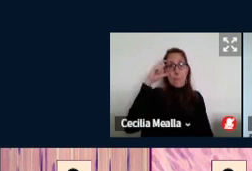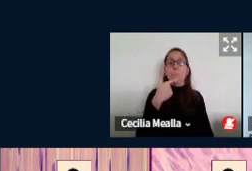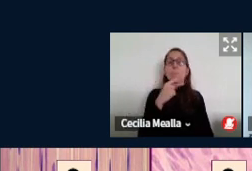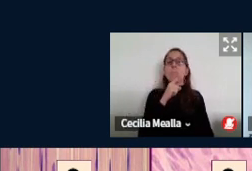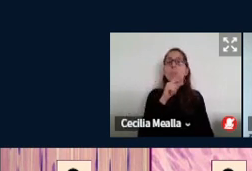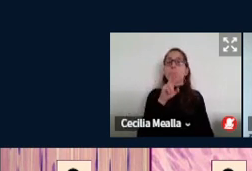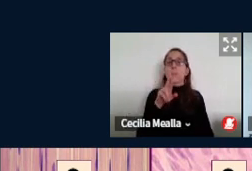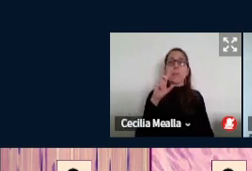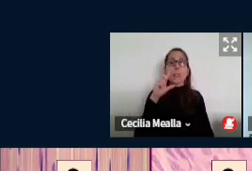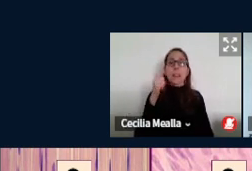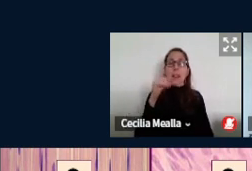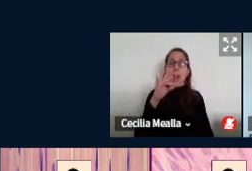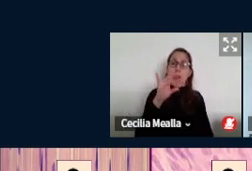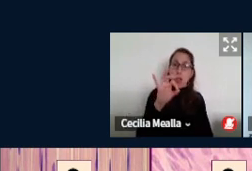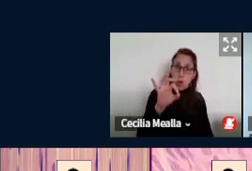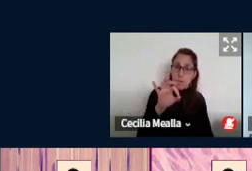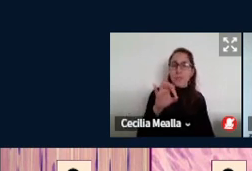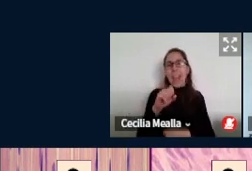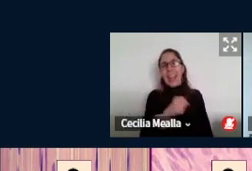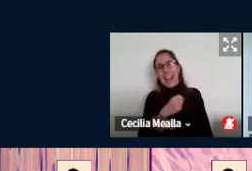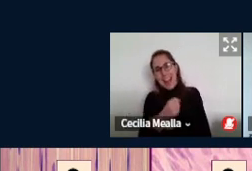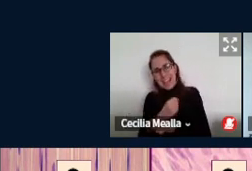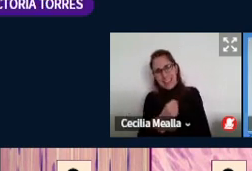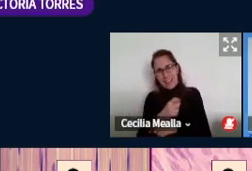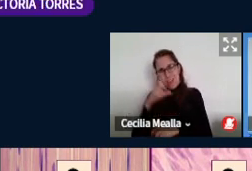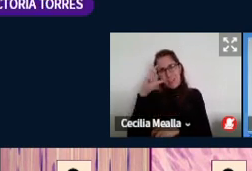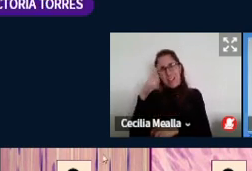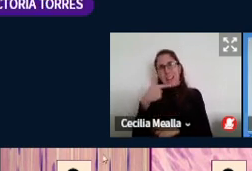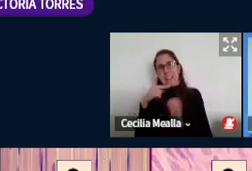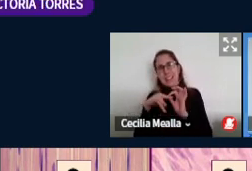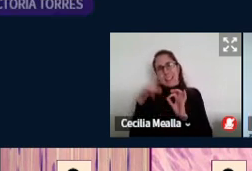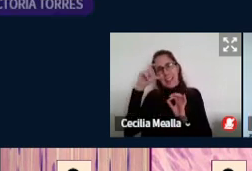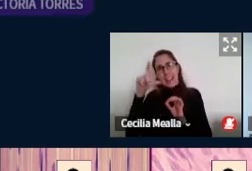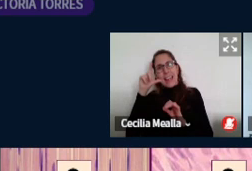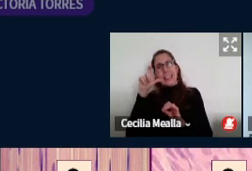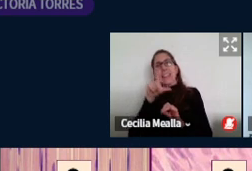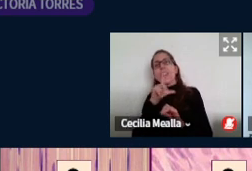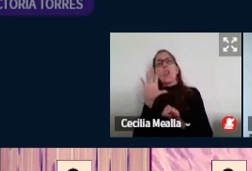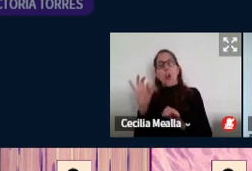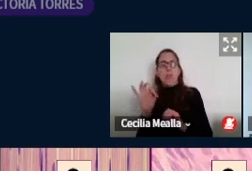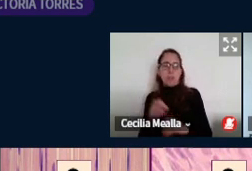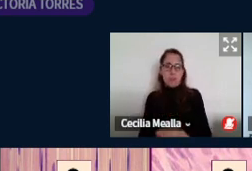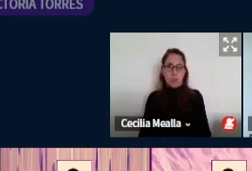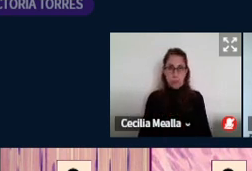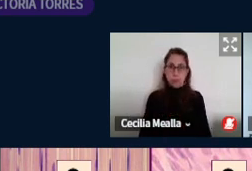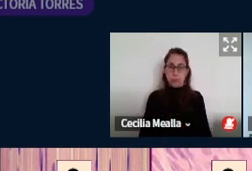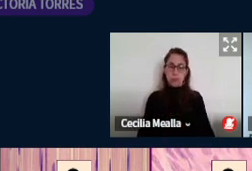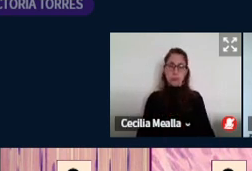estriado, esquelético o visceral. ¿Sí?